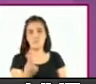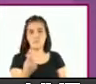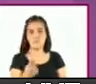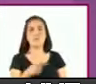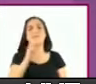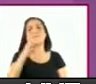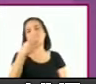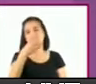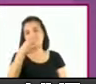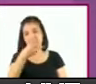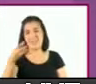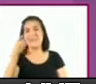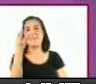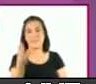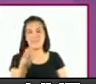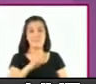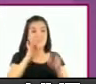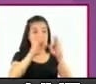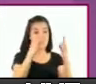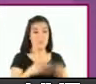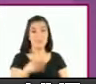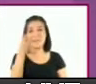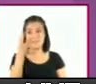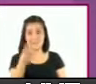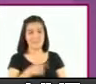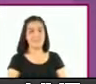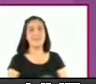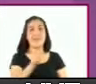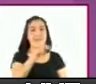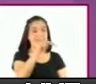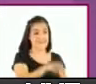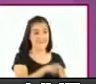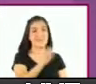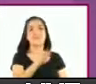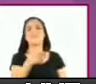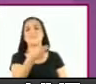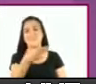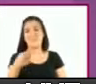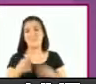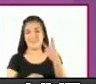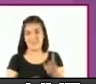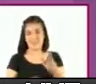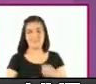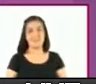3. Para la figura 3, n es igual a 3.